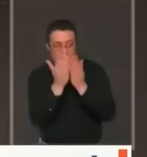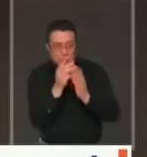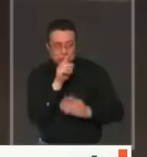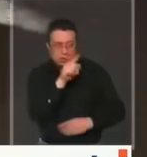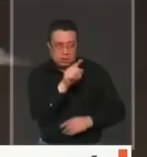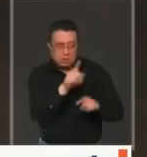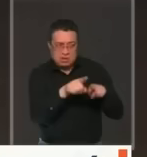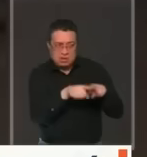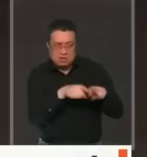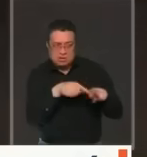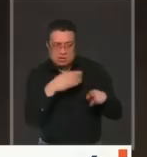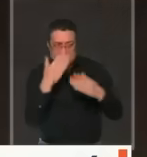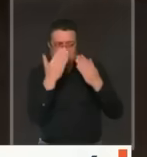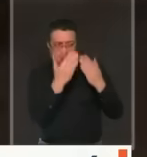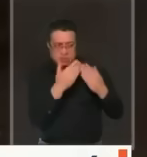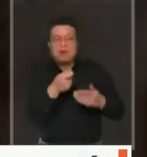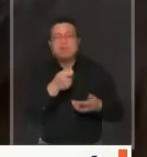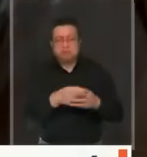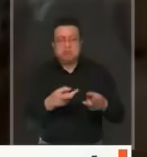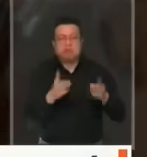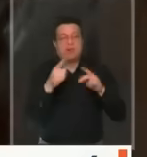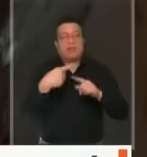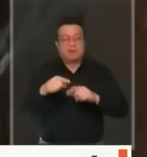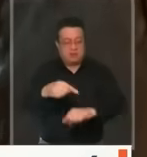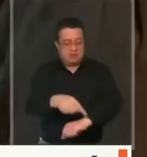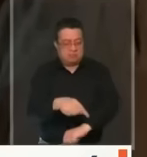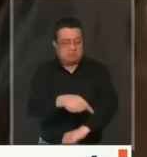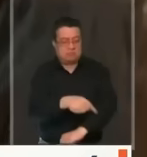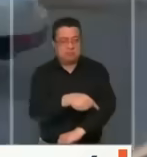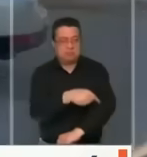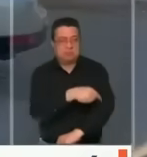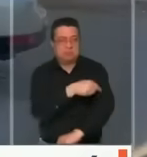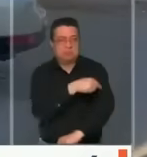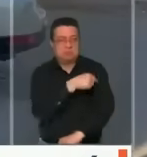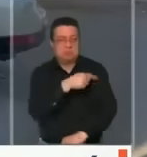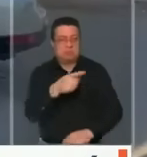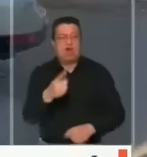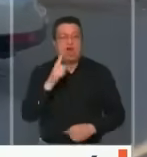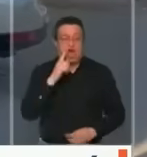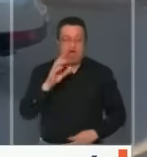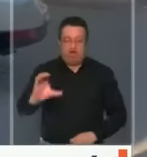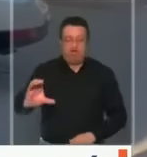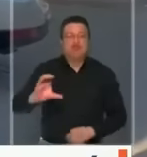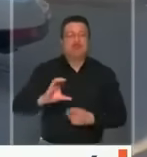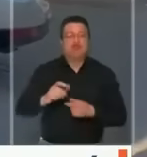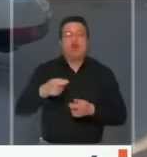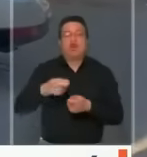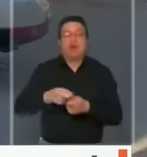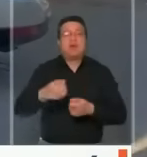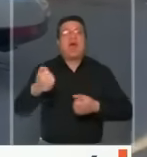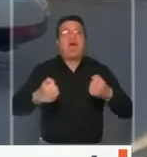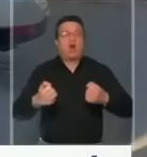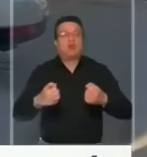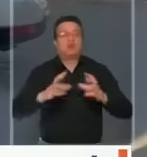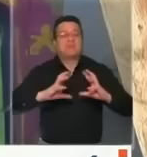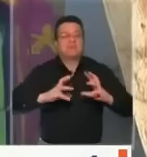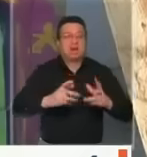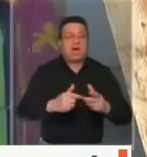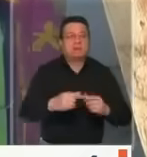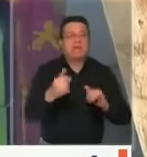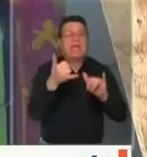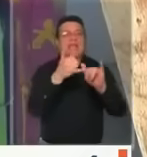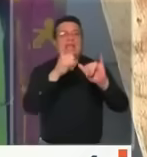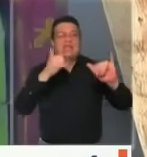largos periodos de tiempo en distintas ciudades del país. Que tenían el dinero para comprar autos y maquinarias, contratar